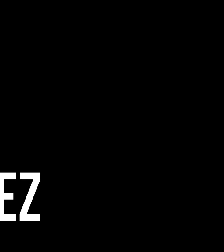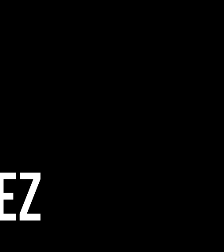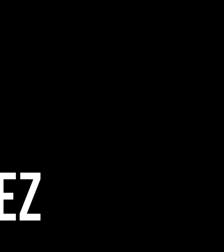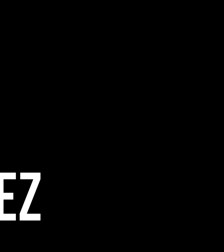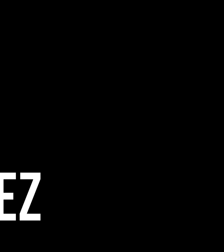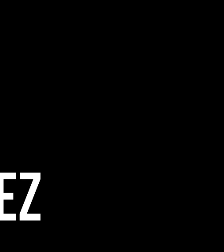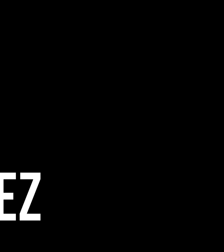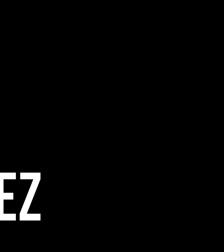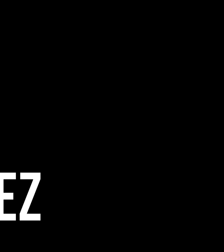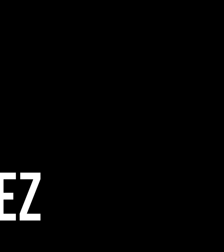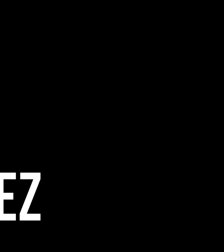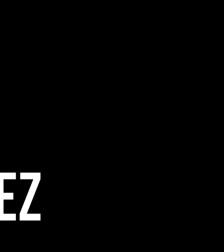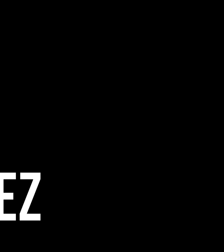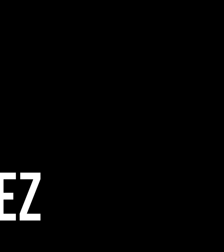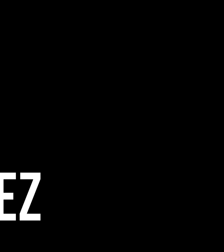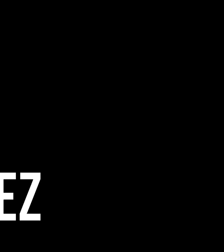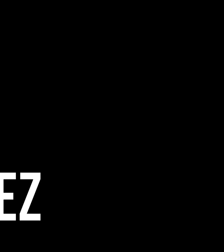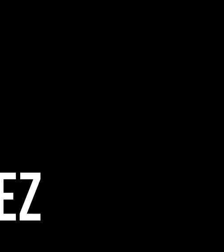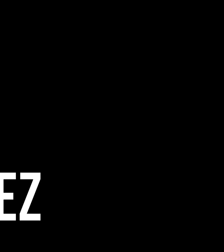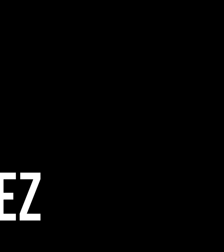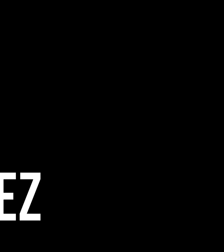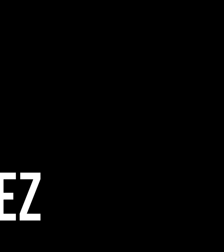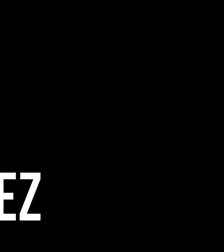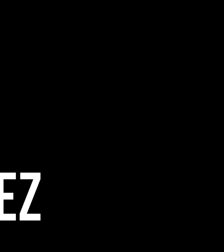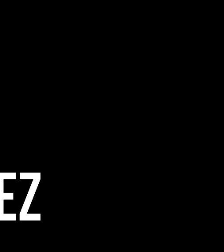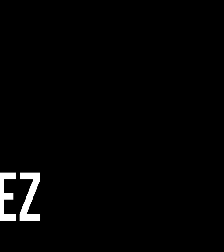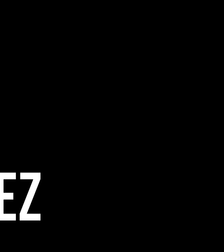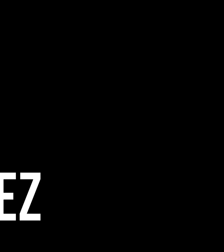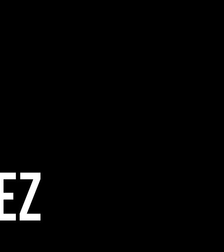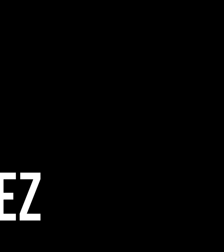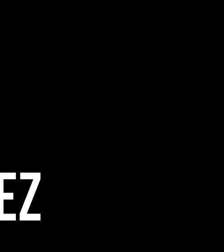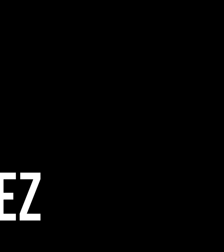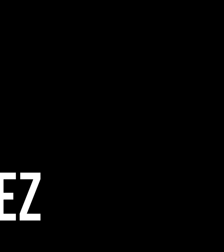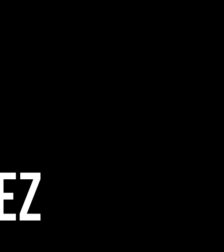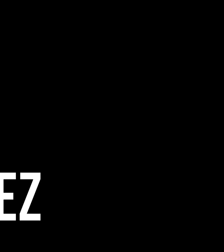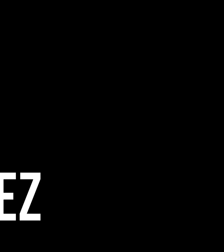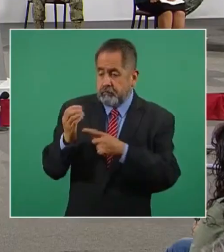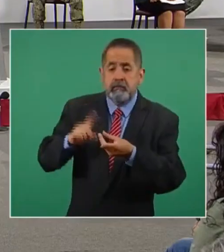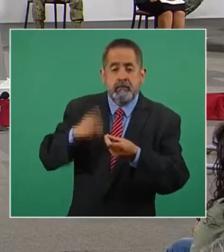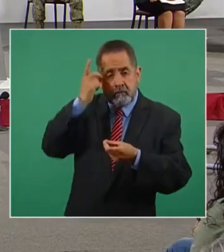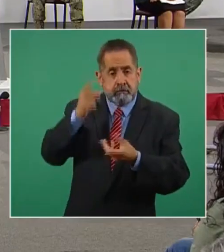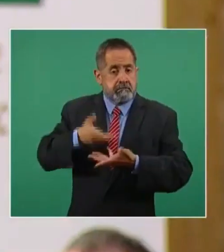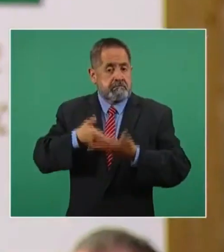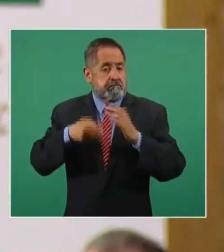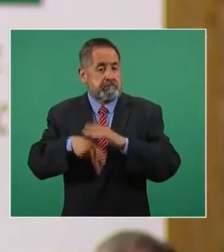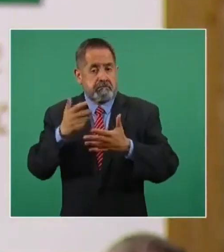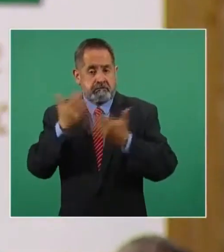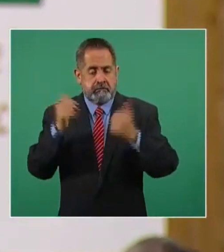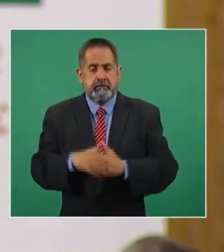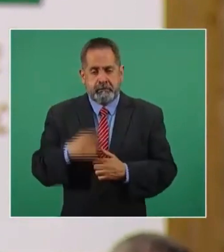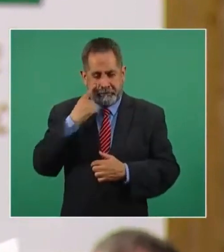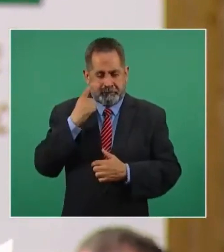y su comprobante de domicilio actual o real? O más bien, que los consigue en mercados informales. 9 de